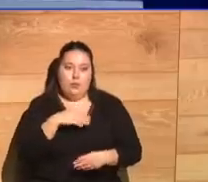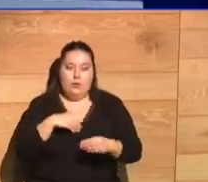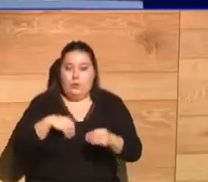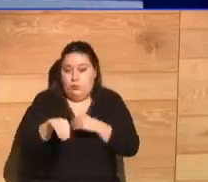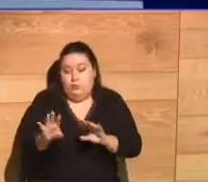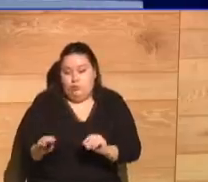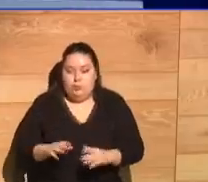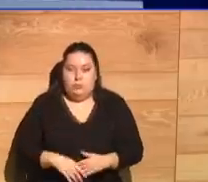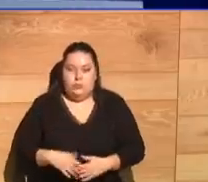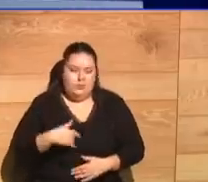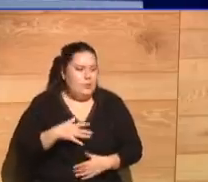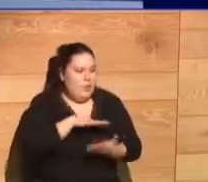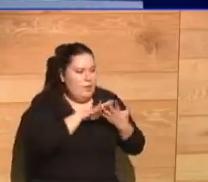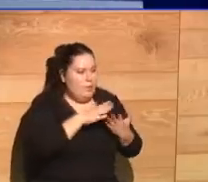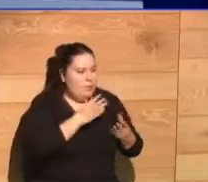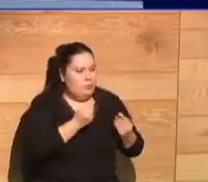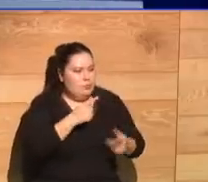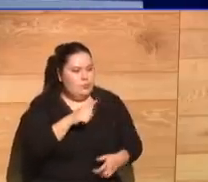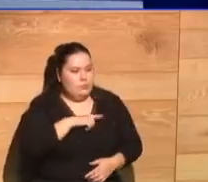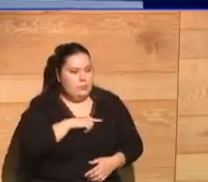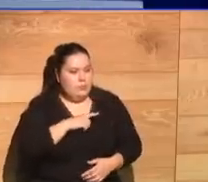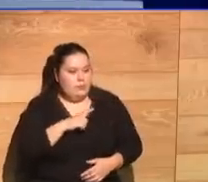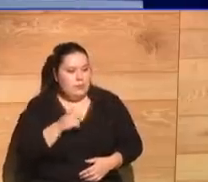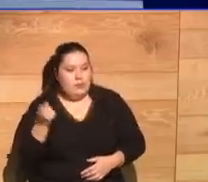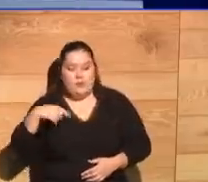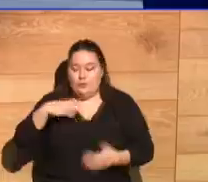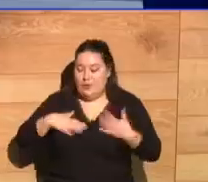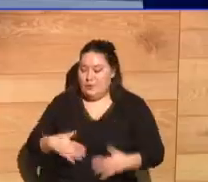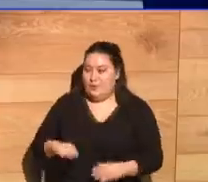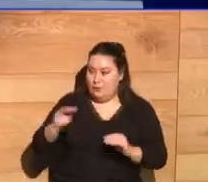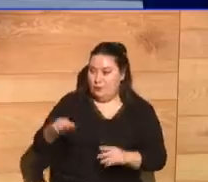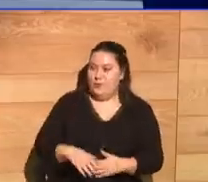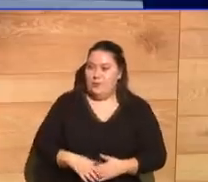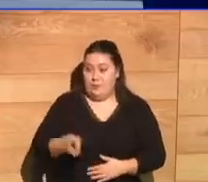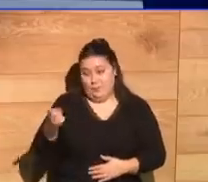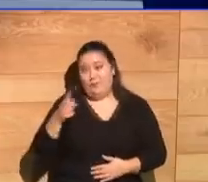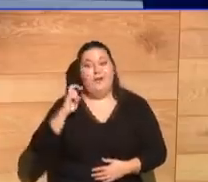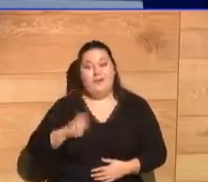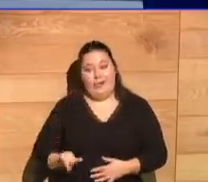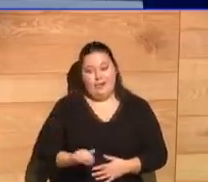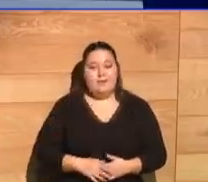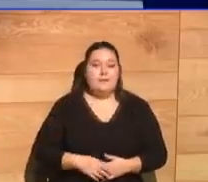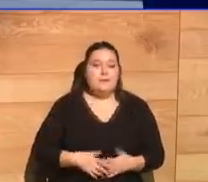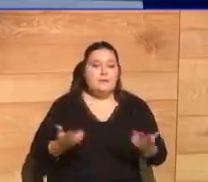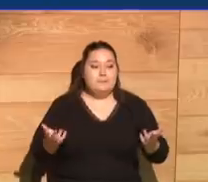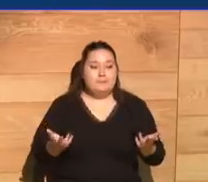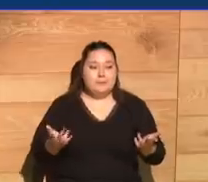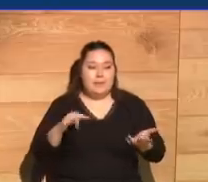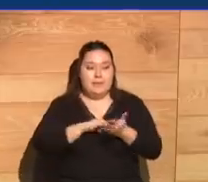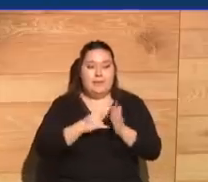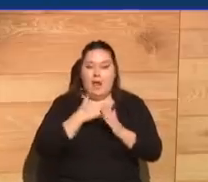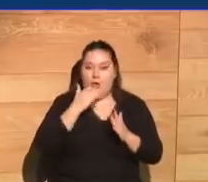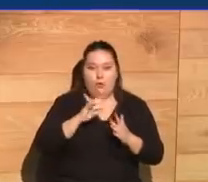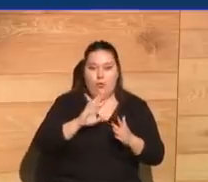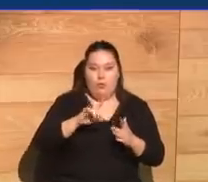hoy, ¿no? Sí, pero... Llevamos camisetas tuyas, Rodrigo. Pero ha salido con trenza. Hay algo que va más allá de la técnica de esa escena,